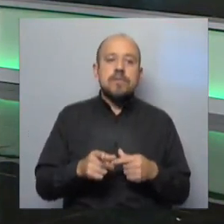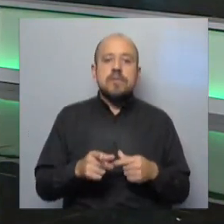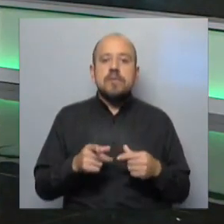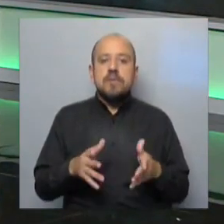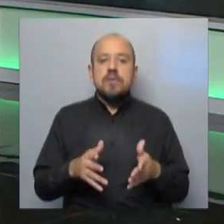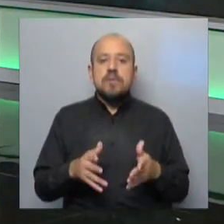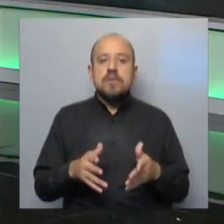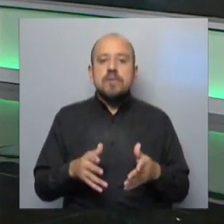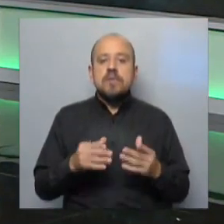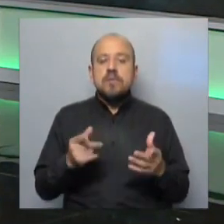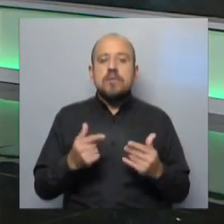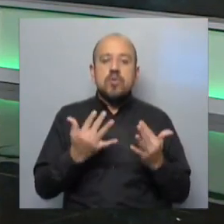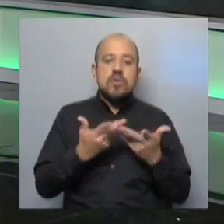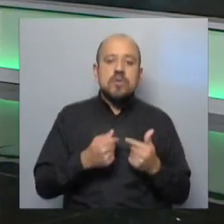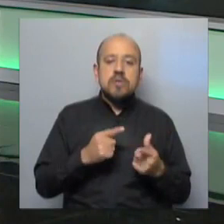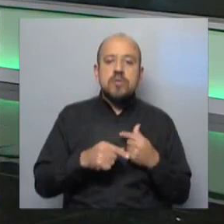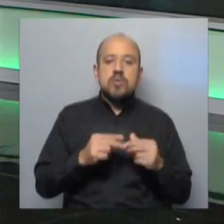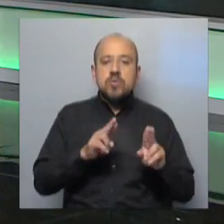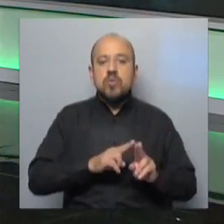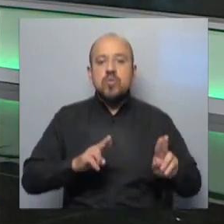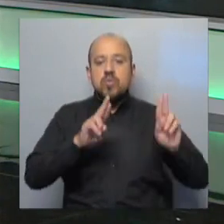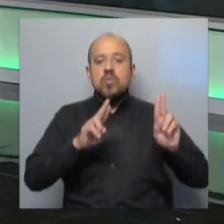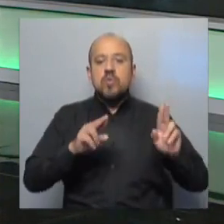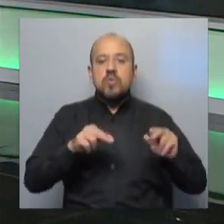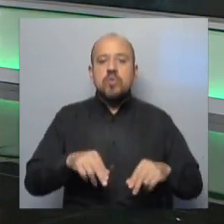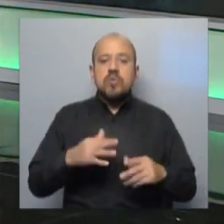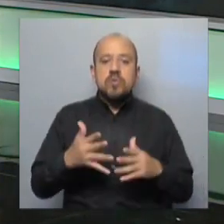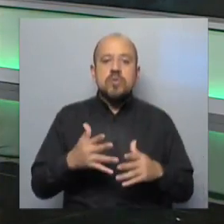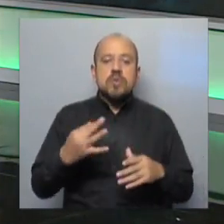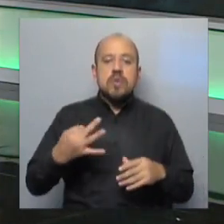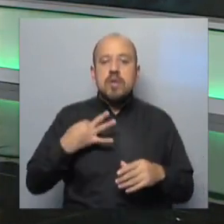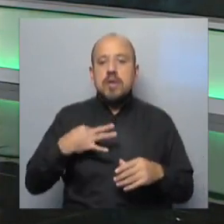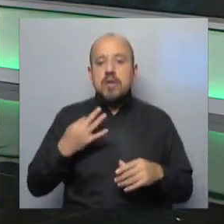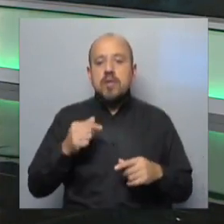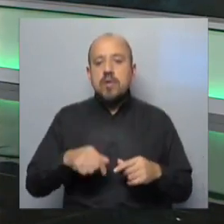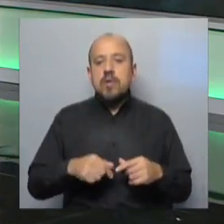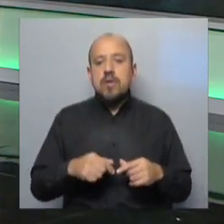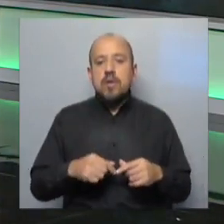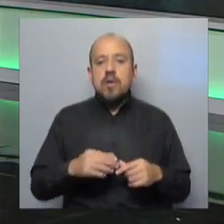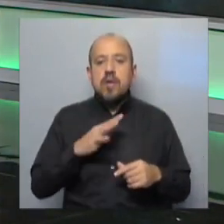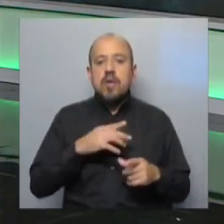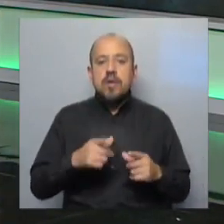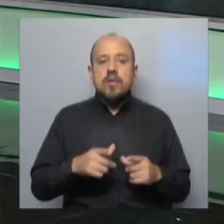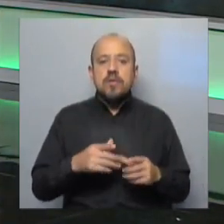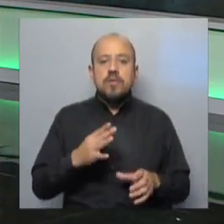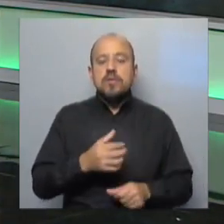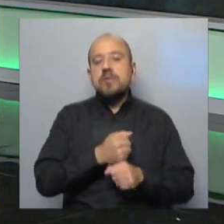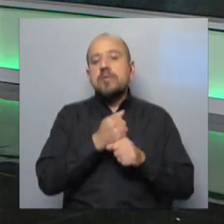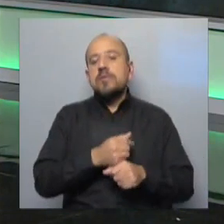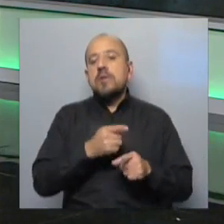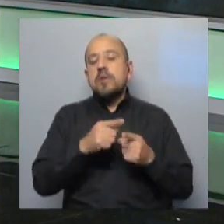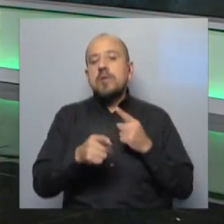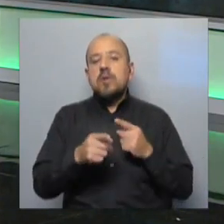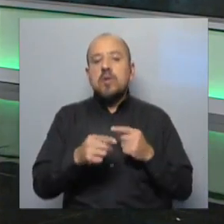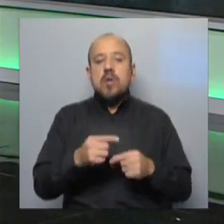fue fijada por la organización de las naciones unidas hace ya varios años y que este año se celebra o se conmemora bajo el nombre